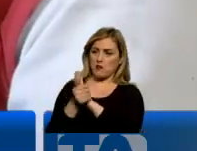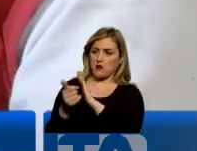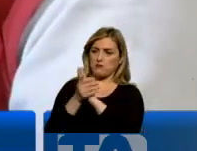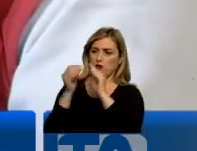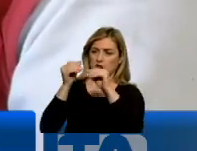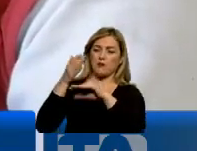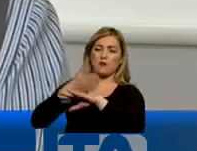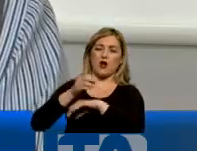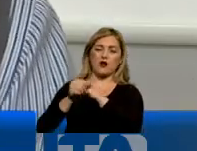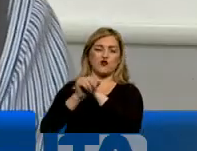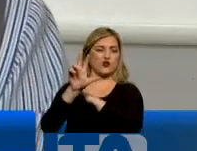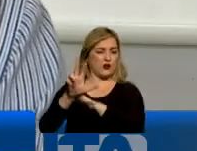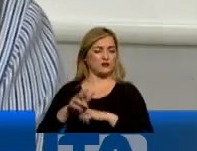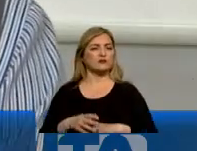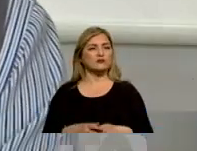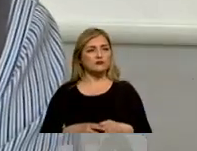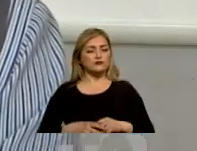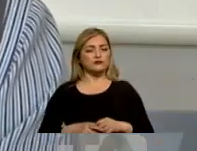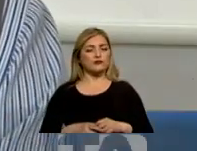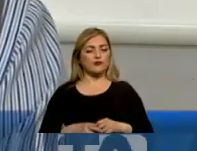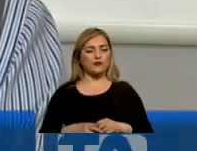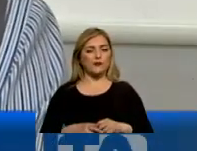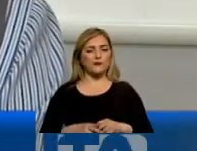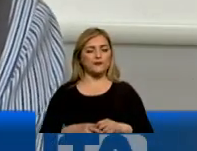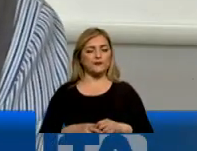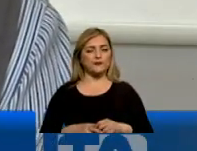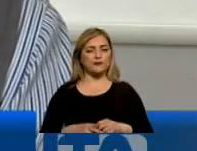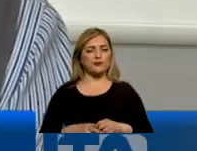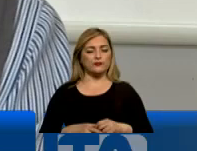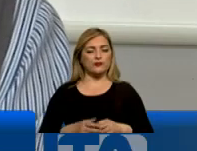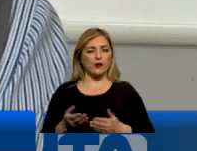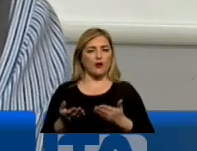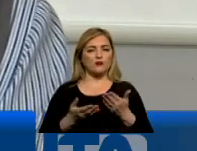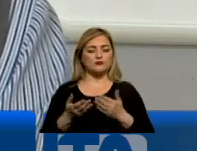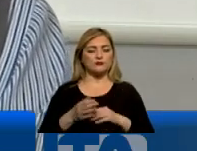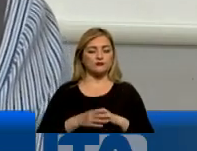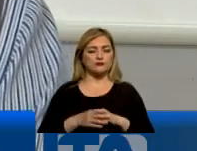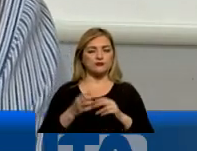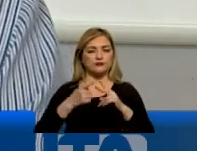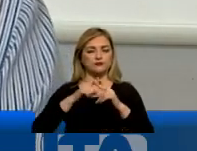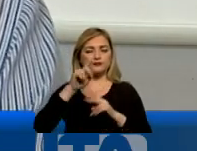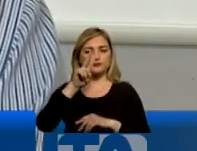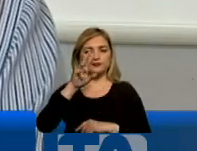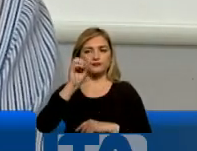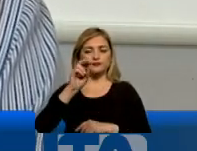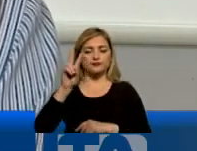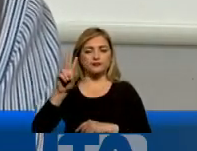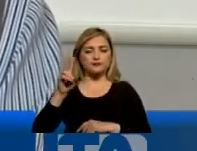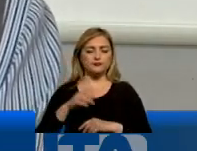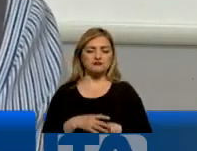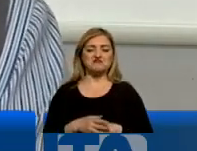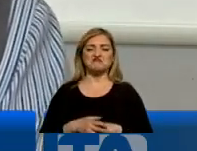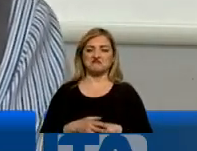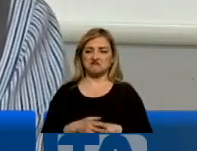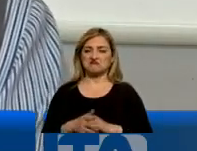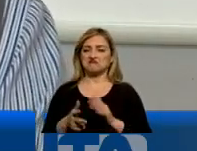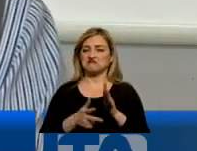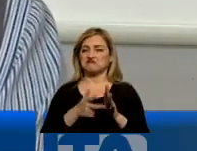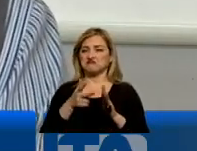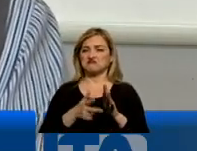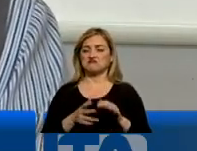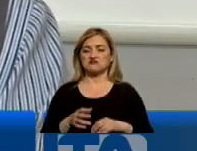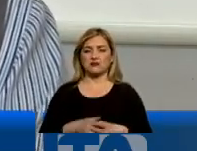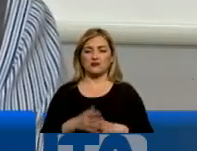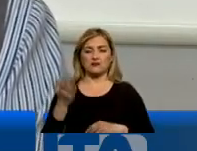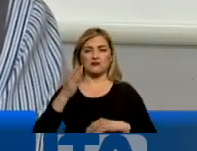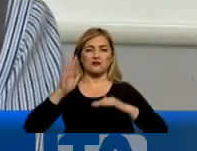cargo definitivamente. Por servicios hay cómo hacer, pero posiblemente el metro opere el 2022. Y eso realmente no es el compromiso